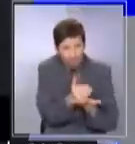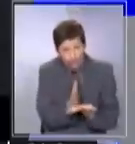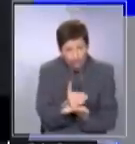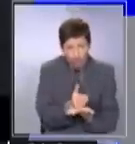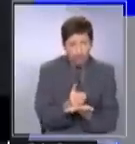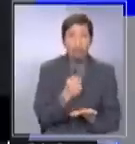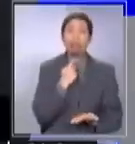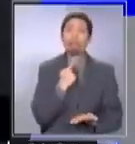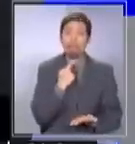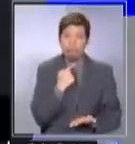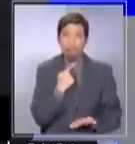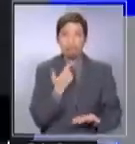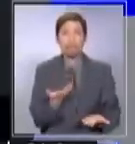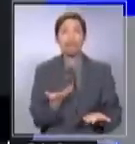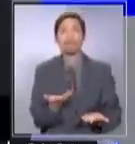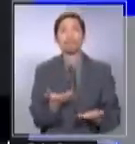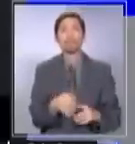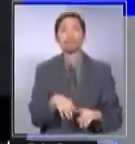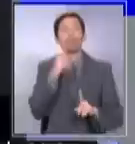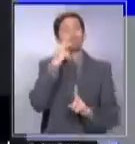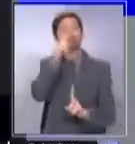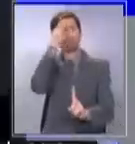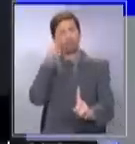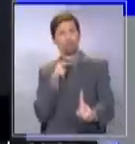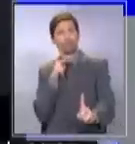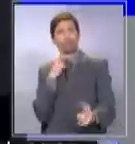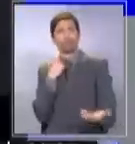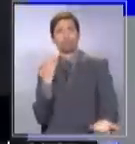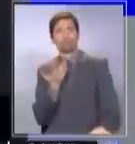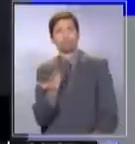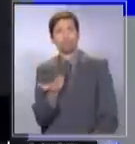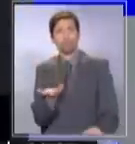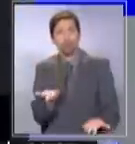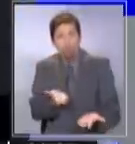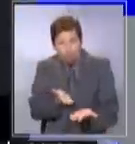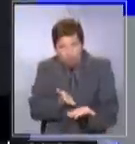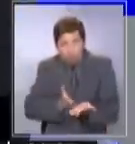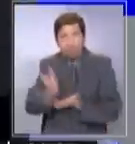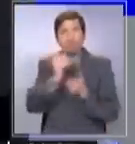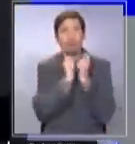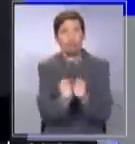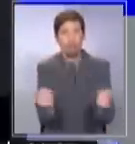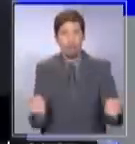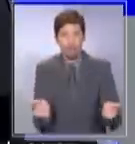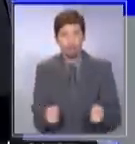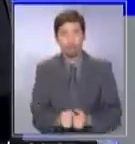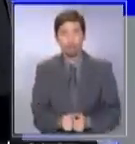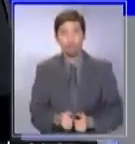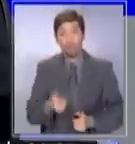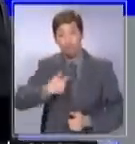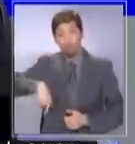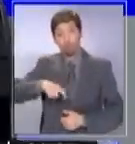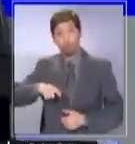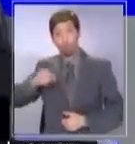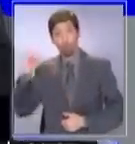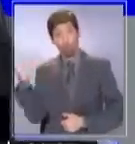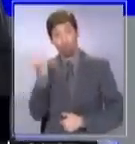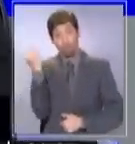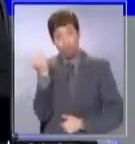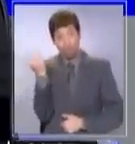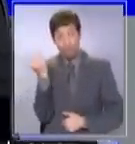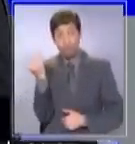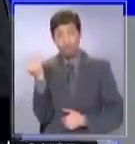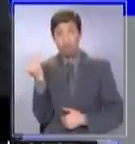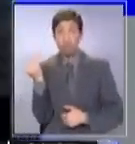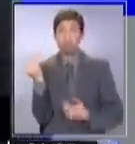interesante desde el punto de vista del Cómo generar una campaña y obviamente como nosotros venimos del mundo independiente vamos a reconocer